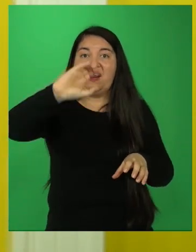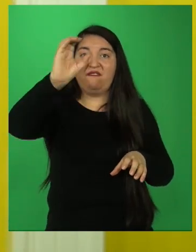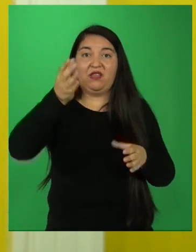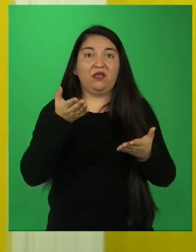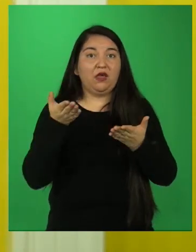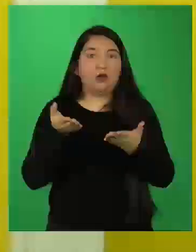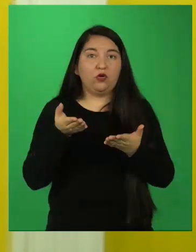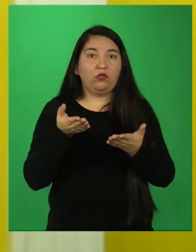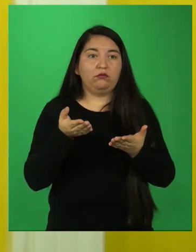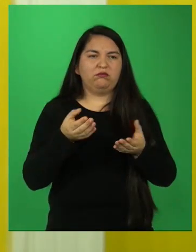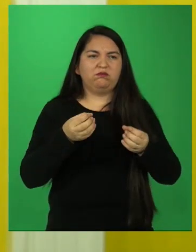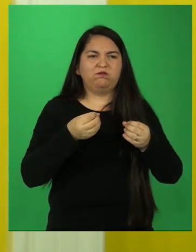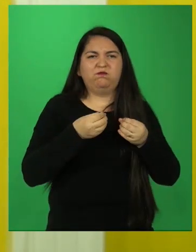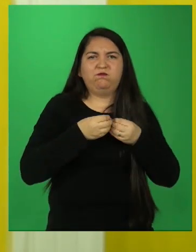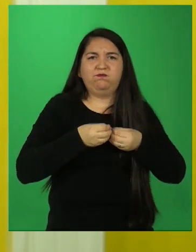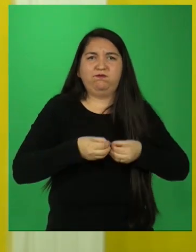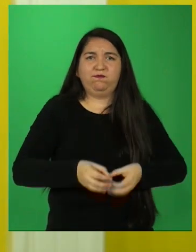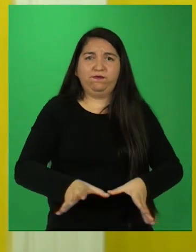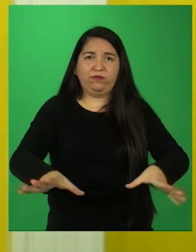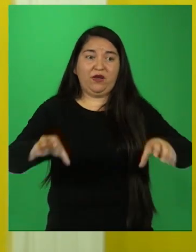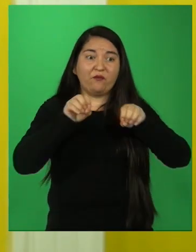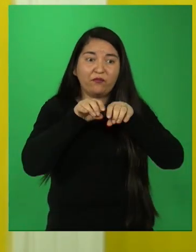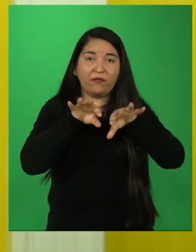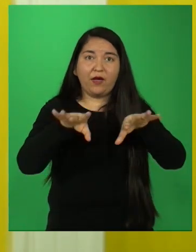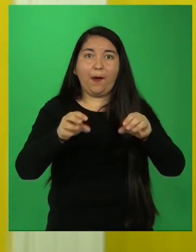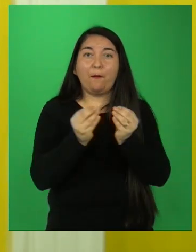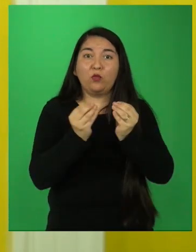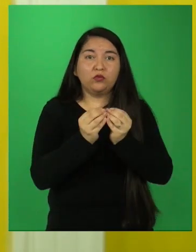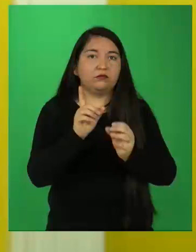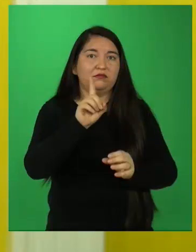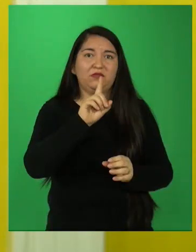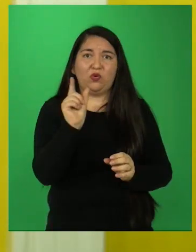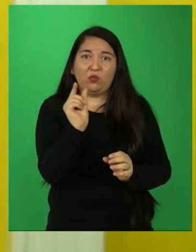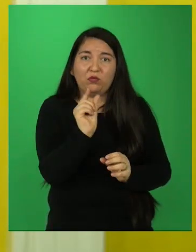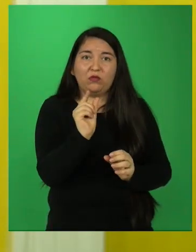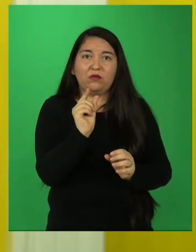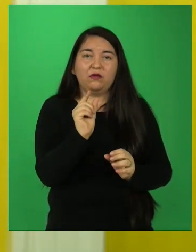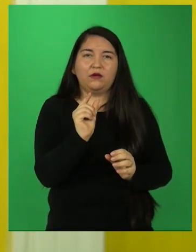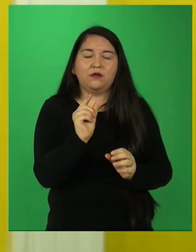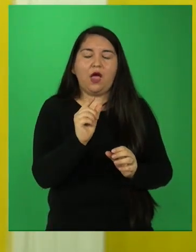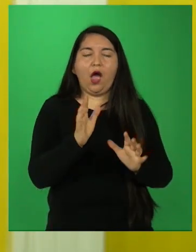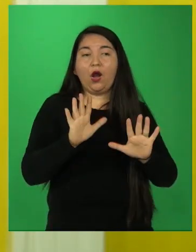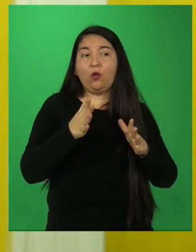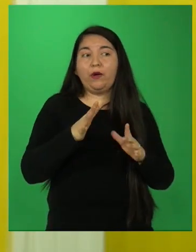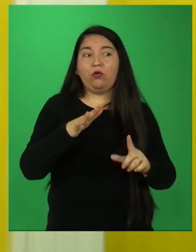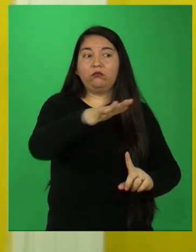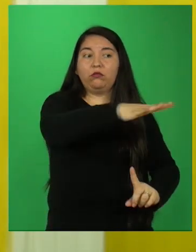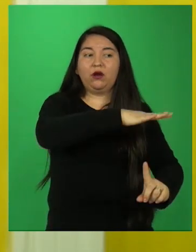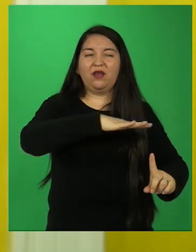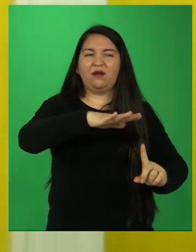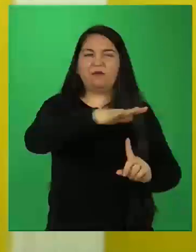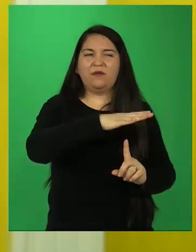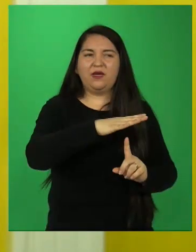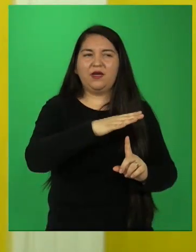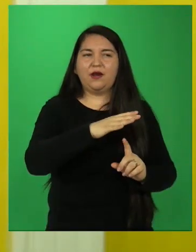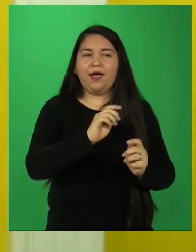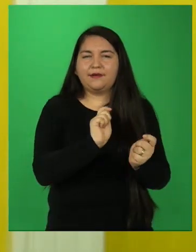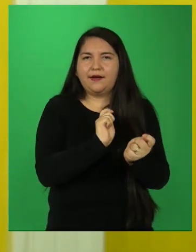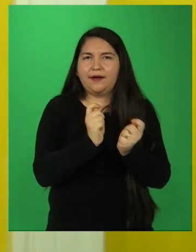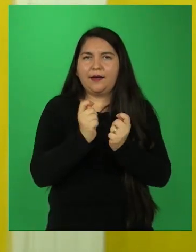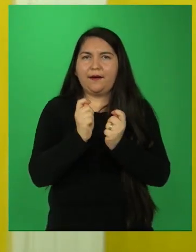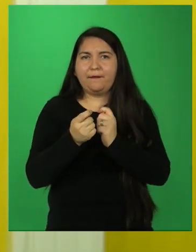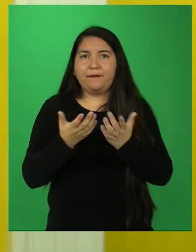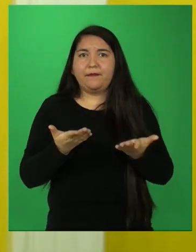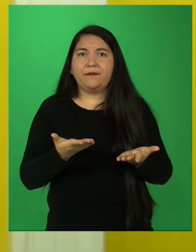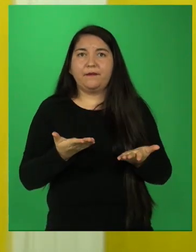Entonces, ¿será posible que la reproducción, el ambiente donde viven, afecte la cantidad de organismos o la biodiversidad que